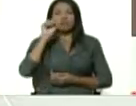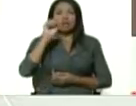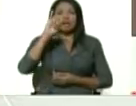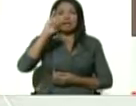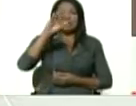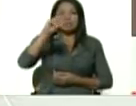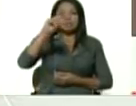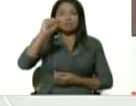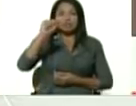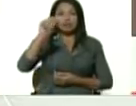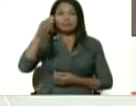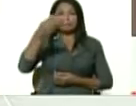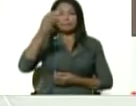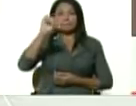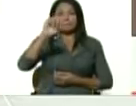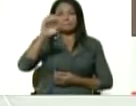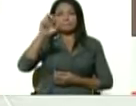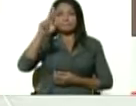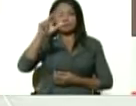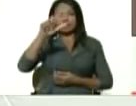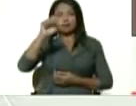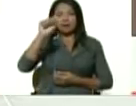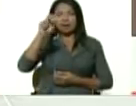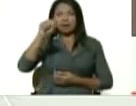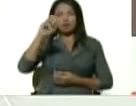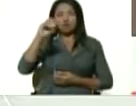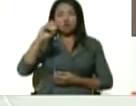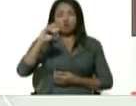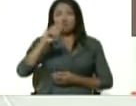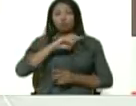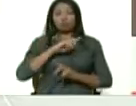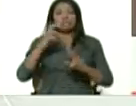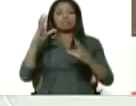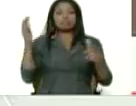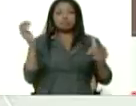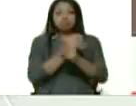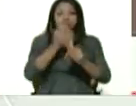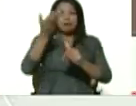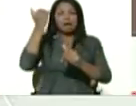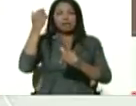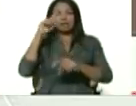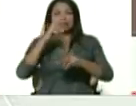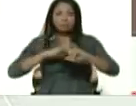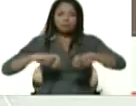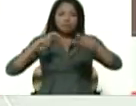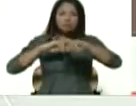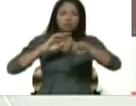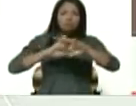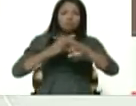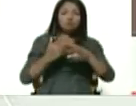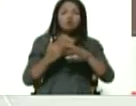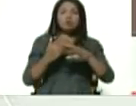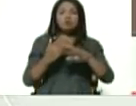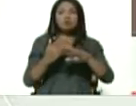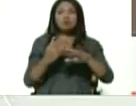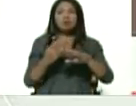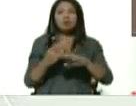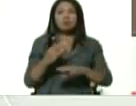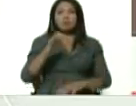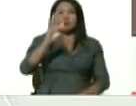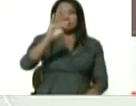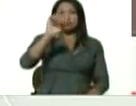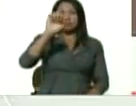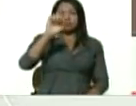Merlano. Fue capturada ayer luego de investigaciones por el muy eficiente FAES,